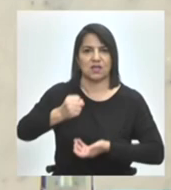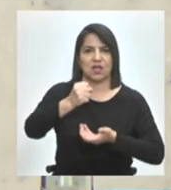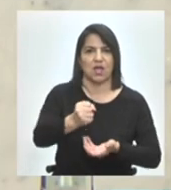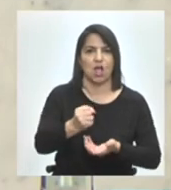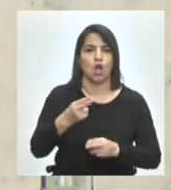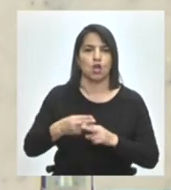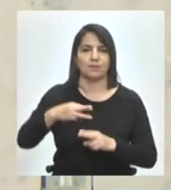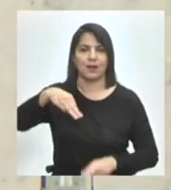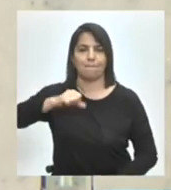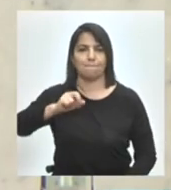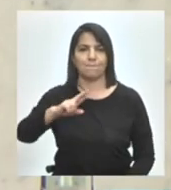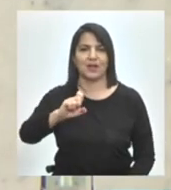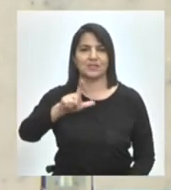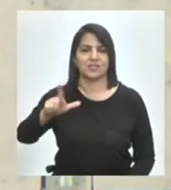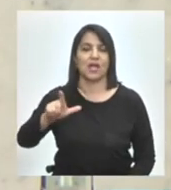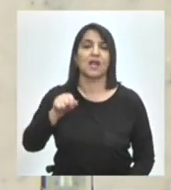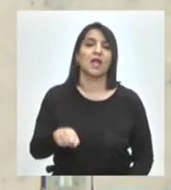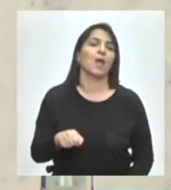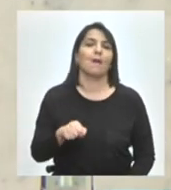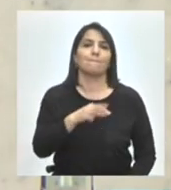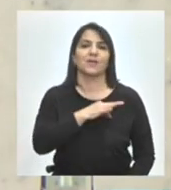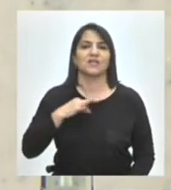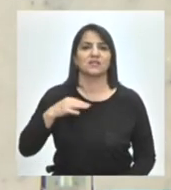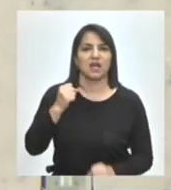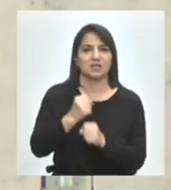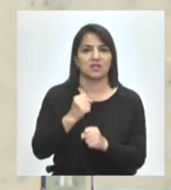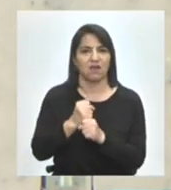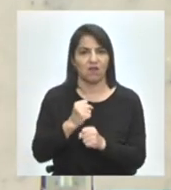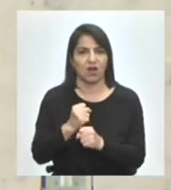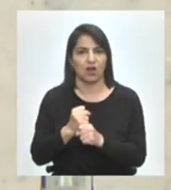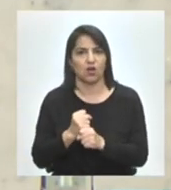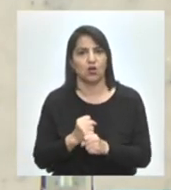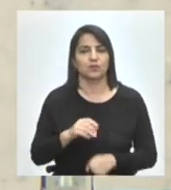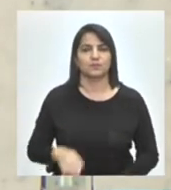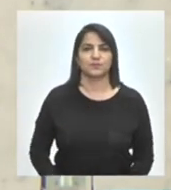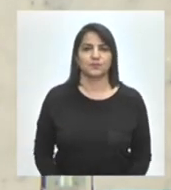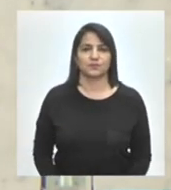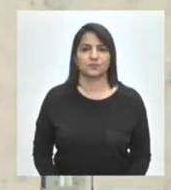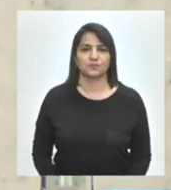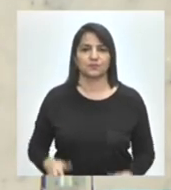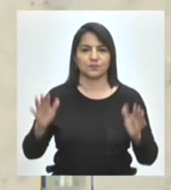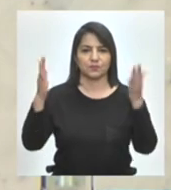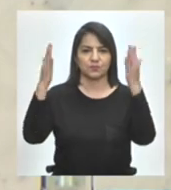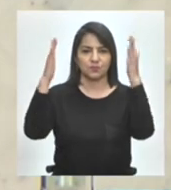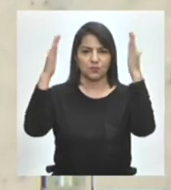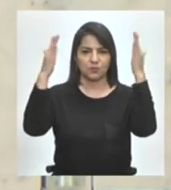Marcel, y de la ministra del Trabajo y Previsión Social, Janet Jara.